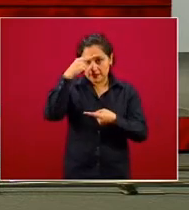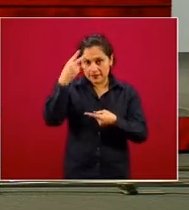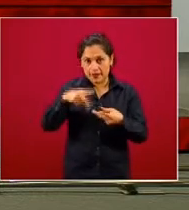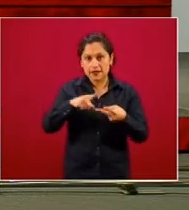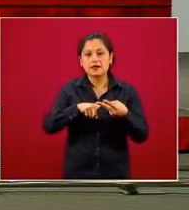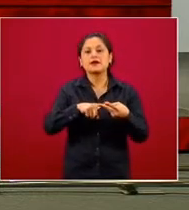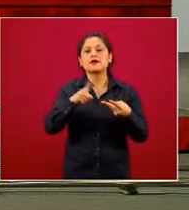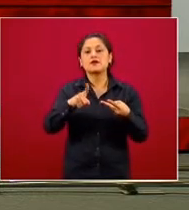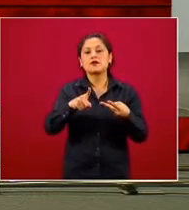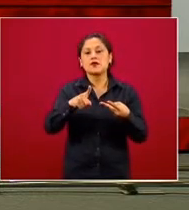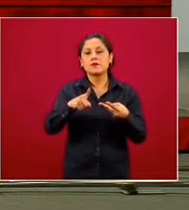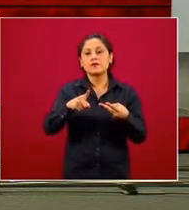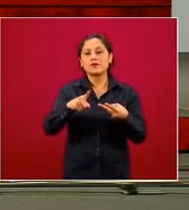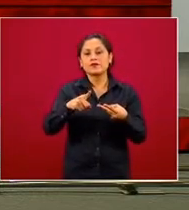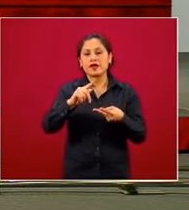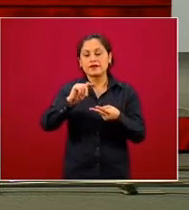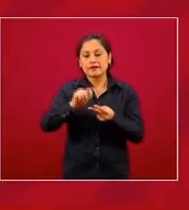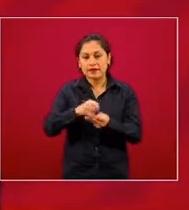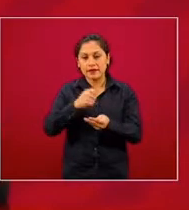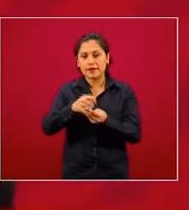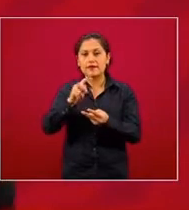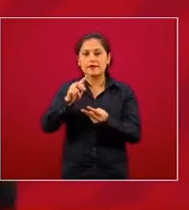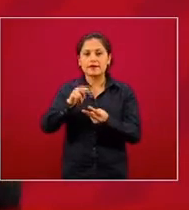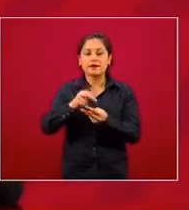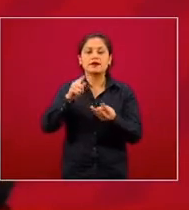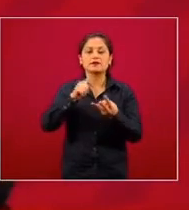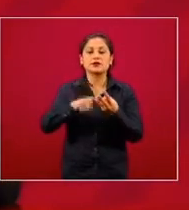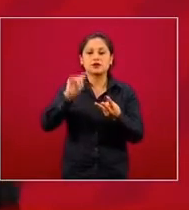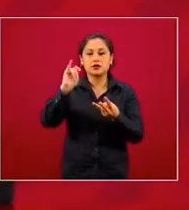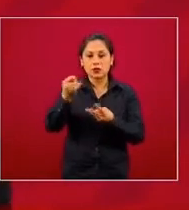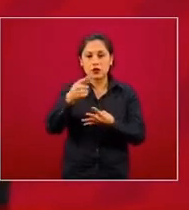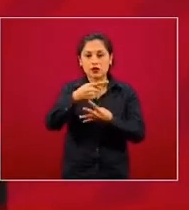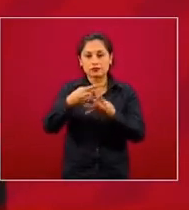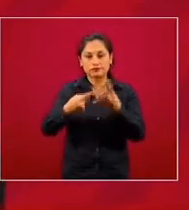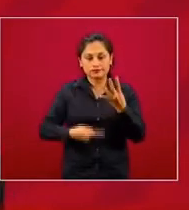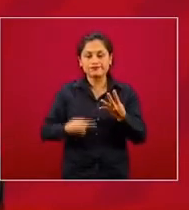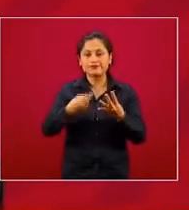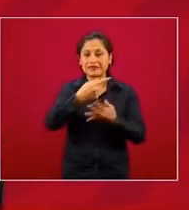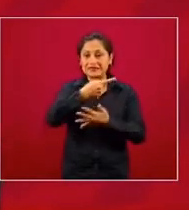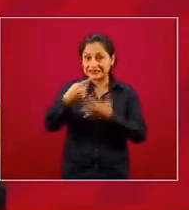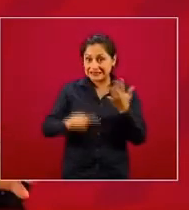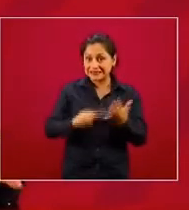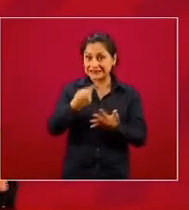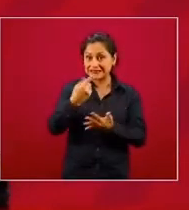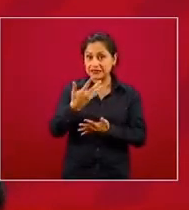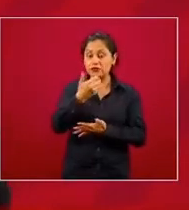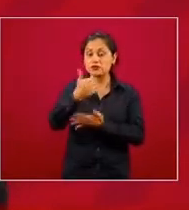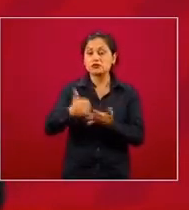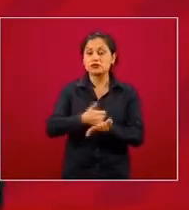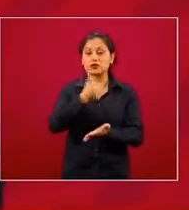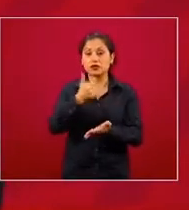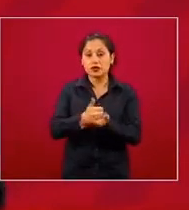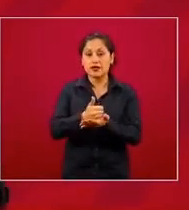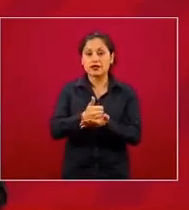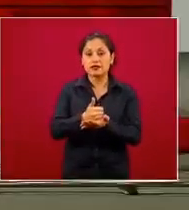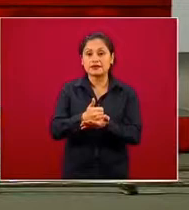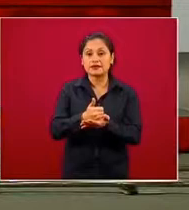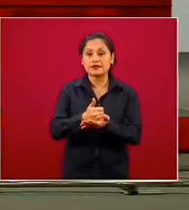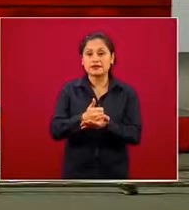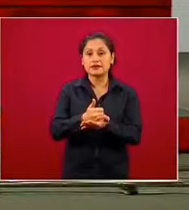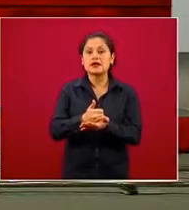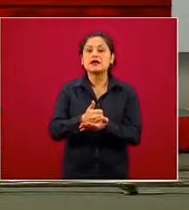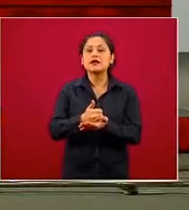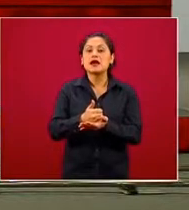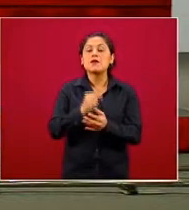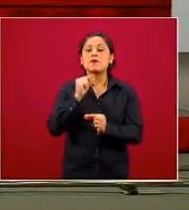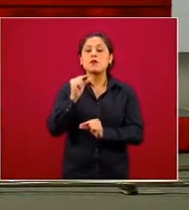Culiacán, Sinaloa y Tijuana. Y en la medida en que estas cinco ciudades, muy próximamente también la Ciudad de